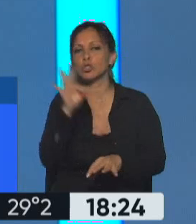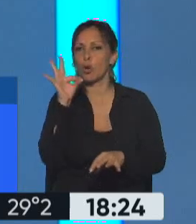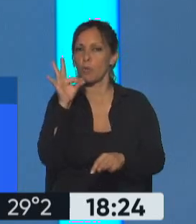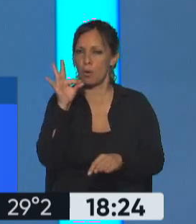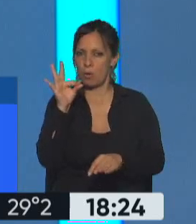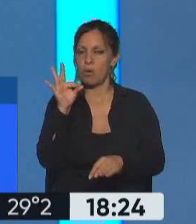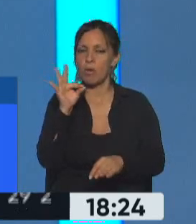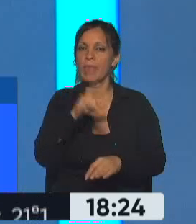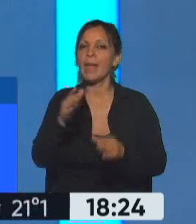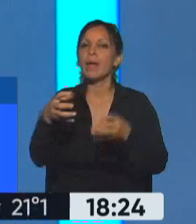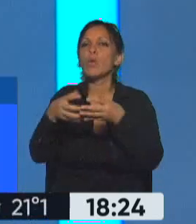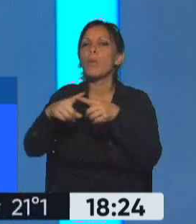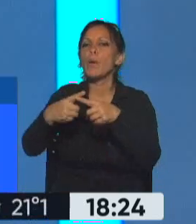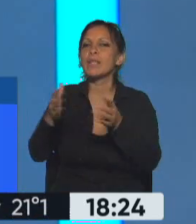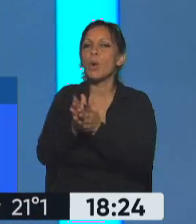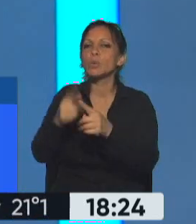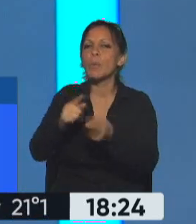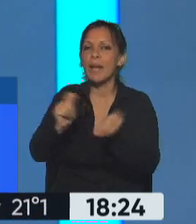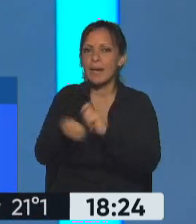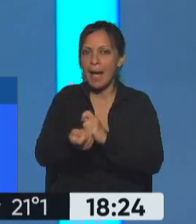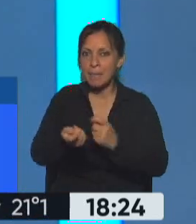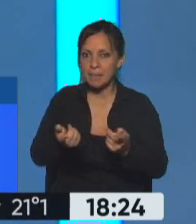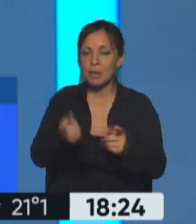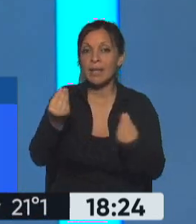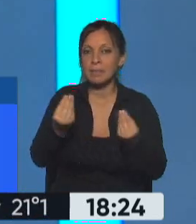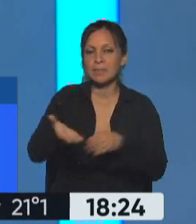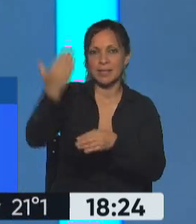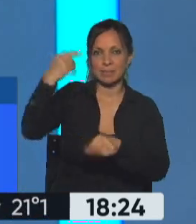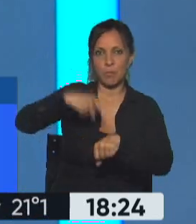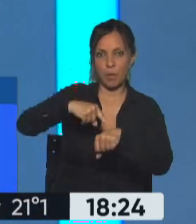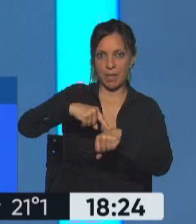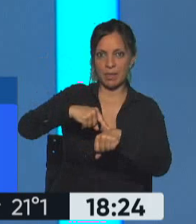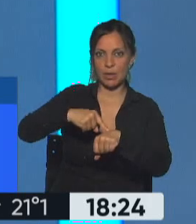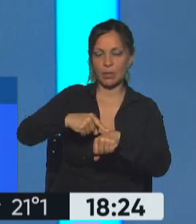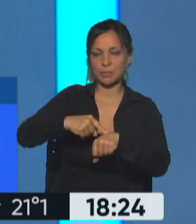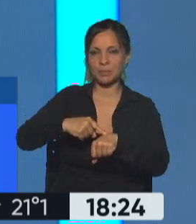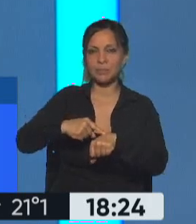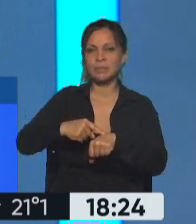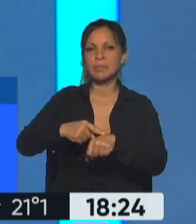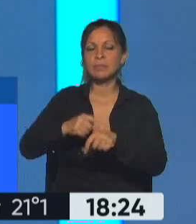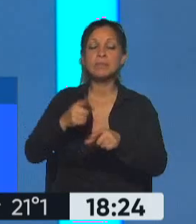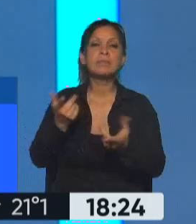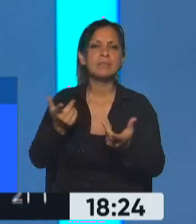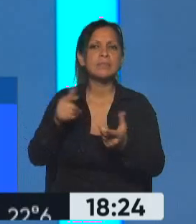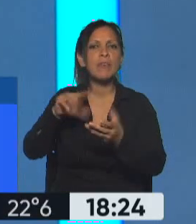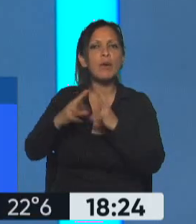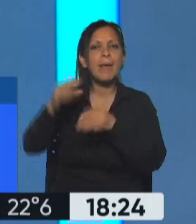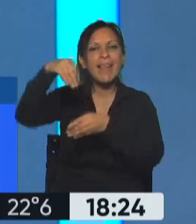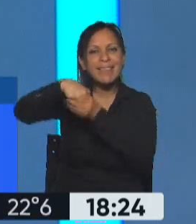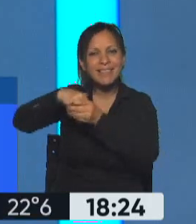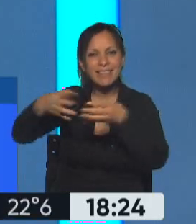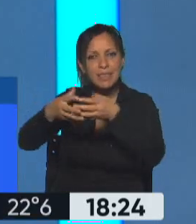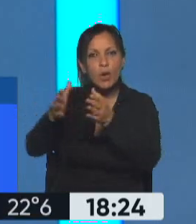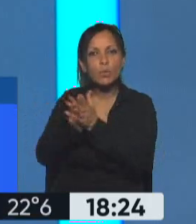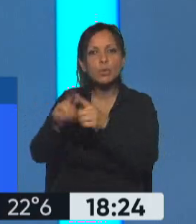de Juntos por el Cambio, no de ahora, sino de antes, que en un momento determinado, lo que habíamos hablado antes de las internas, definió una interna,